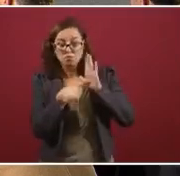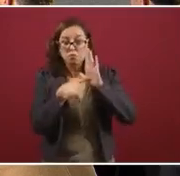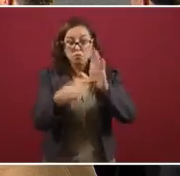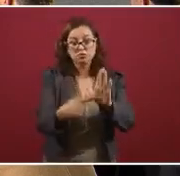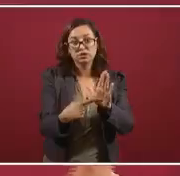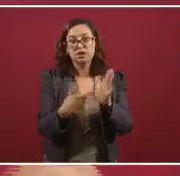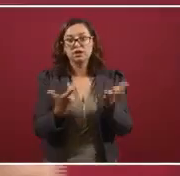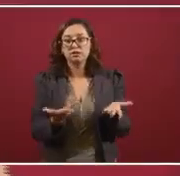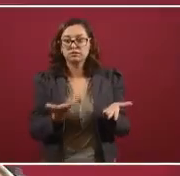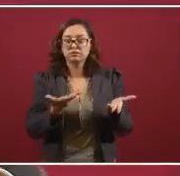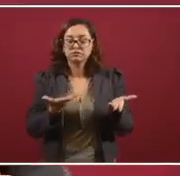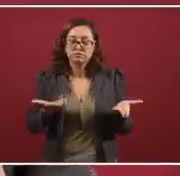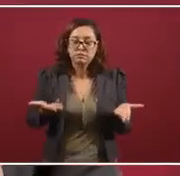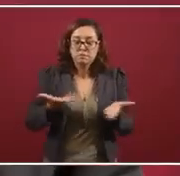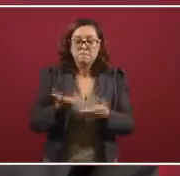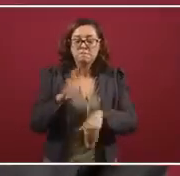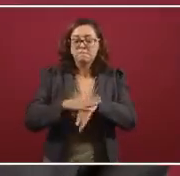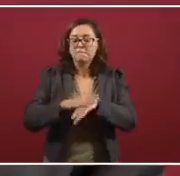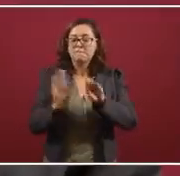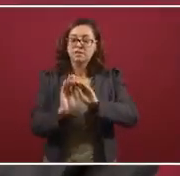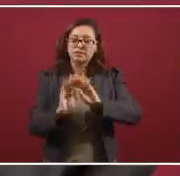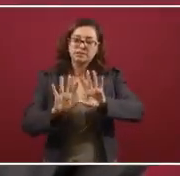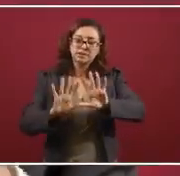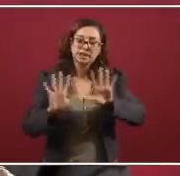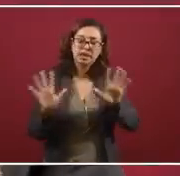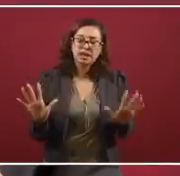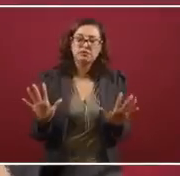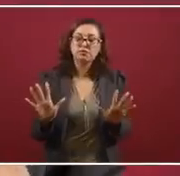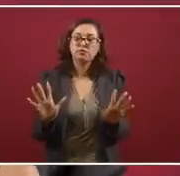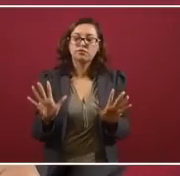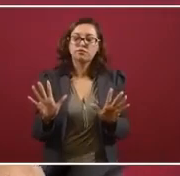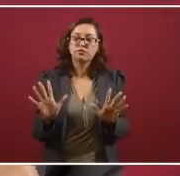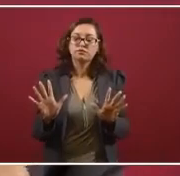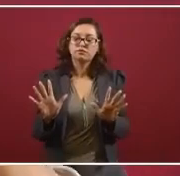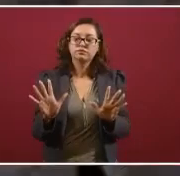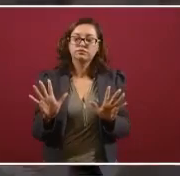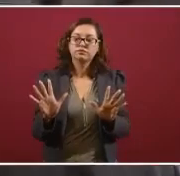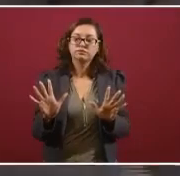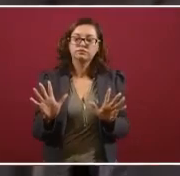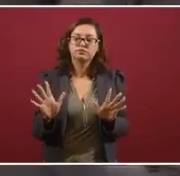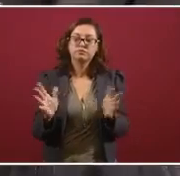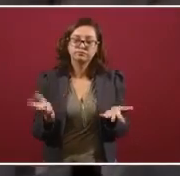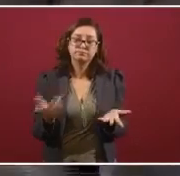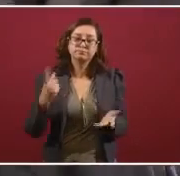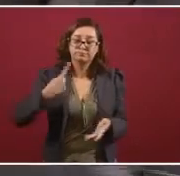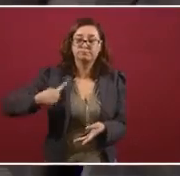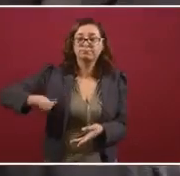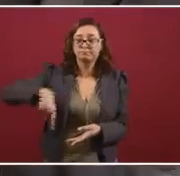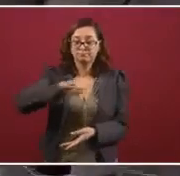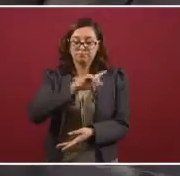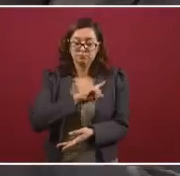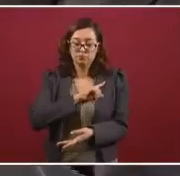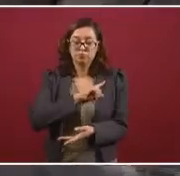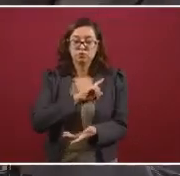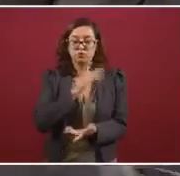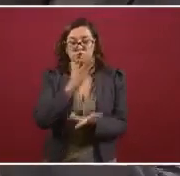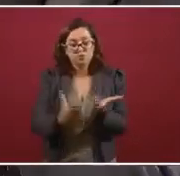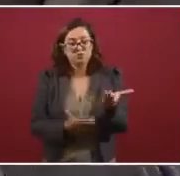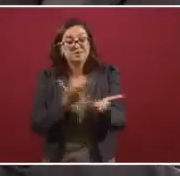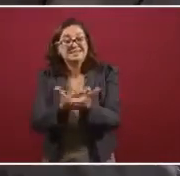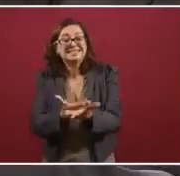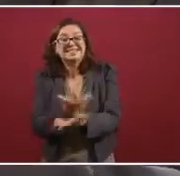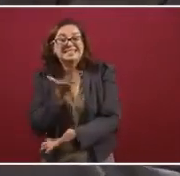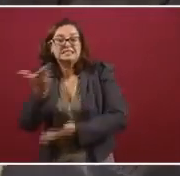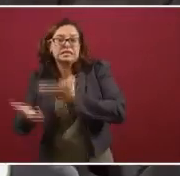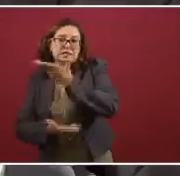donde es más clara la cuestión de que nosotros planteamos una tarifa de servicio frente a una